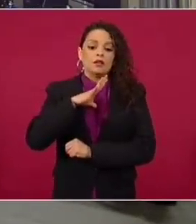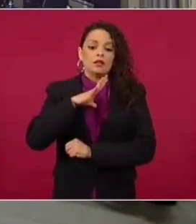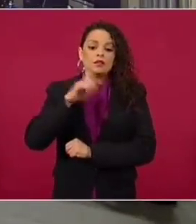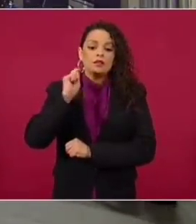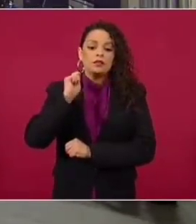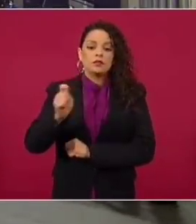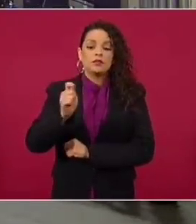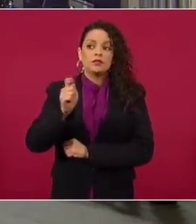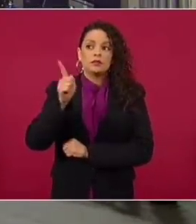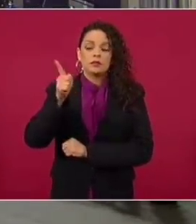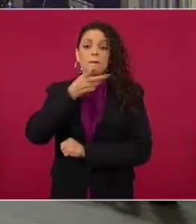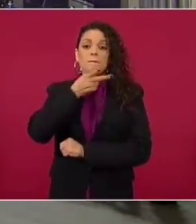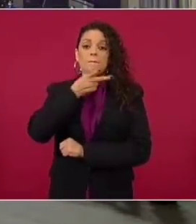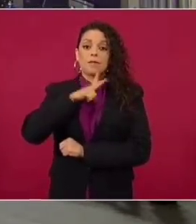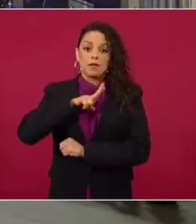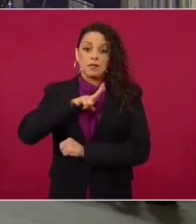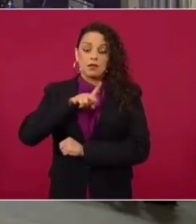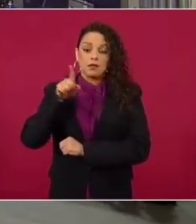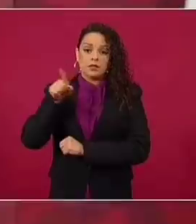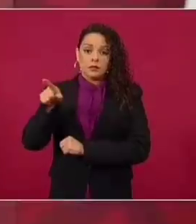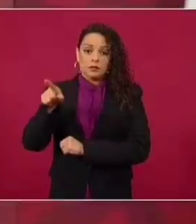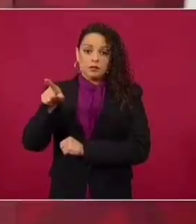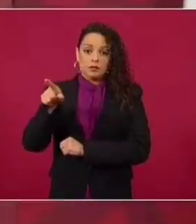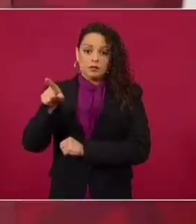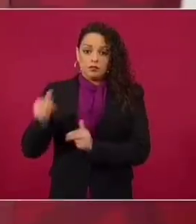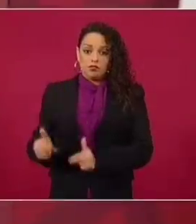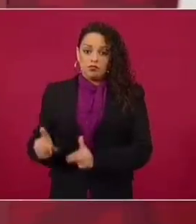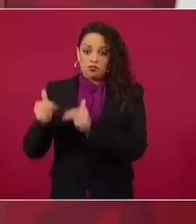Pemex en Repsol.